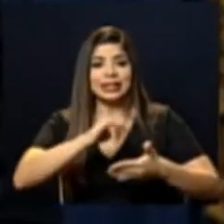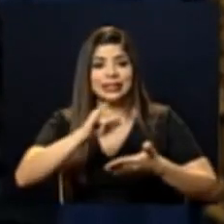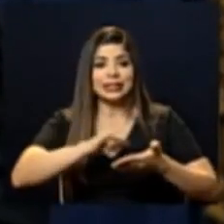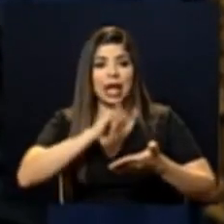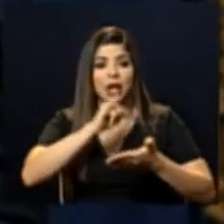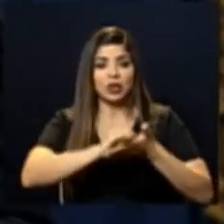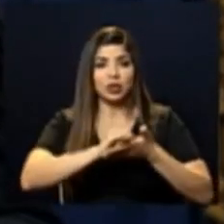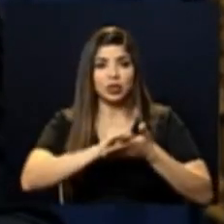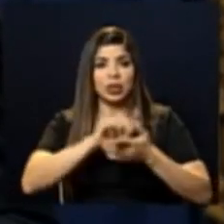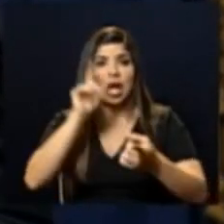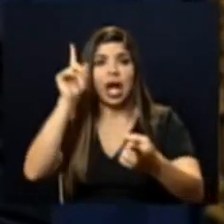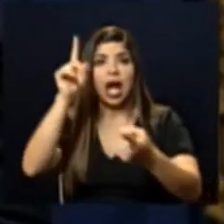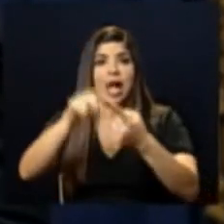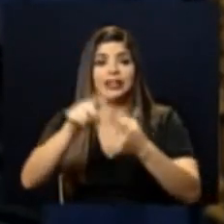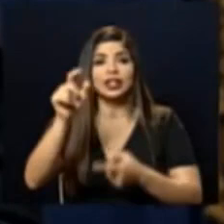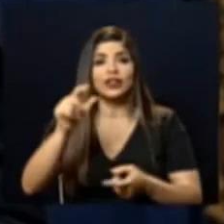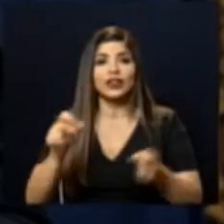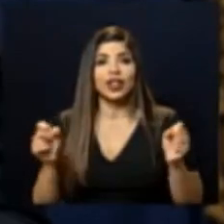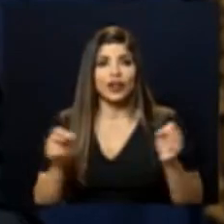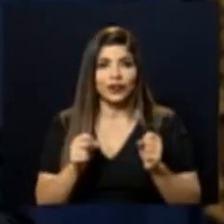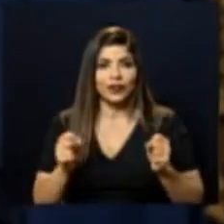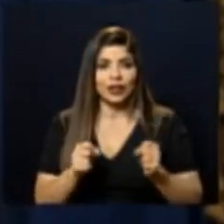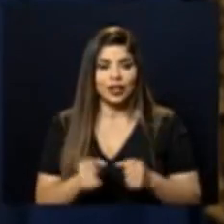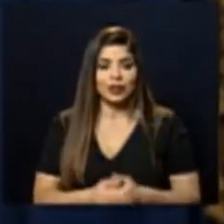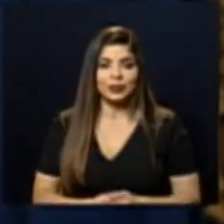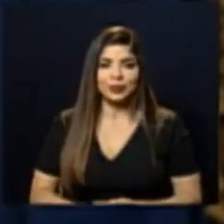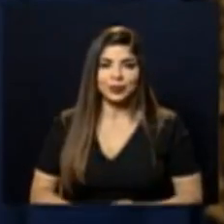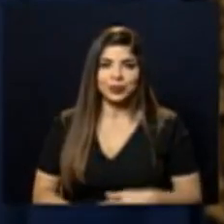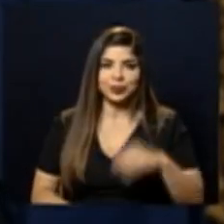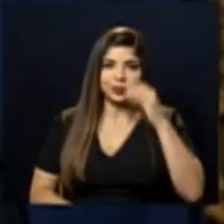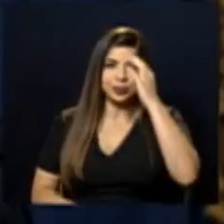José hasta Río Frío.